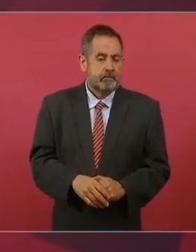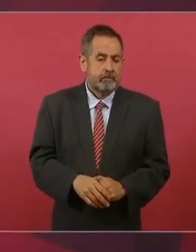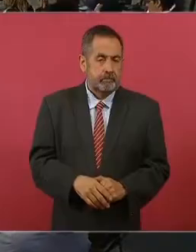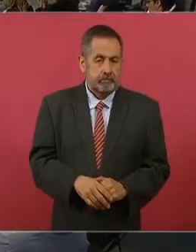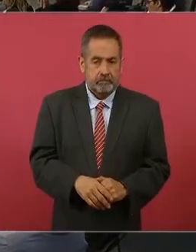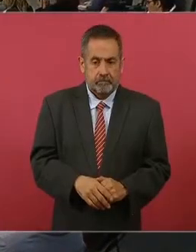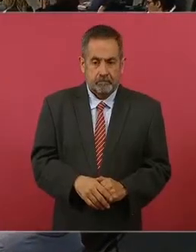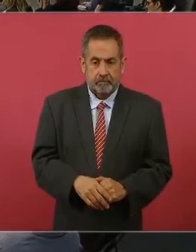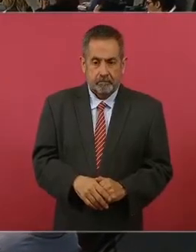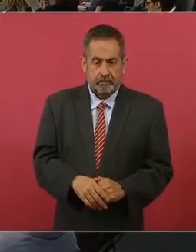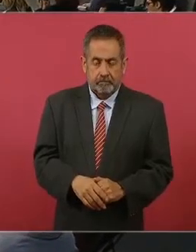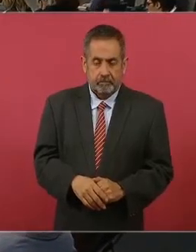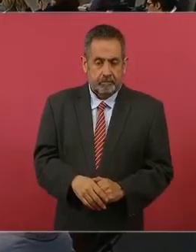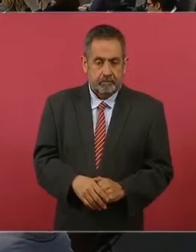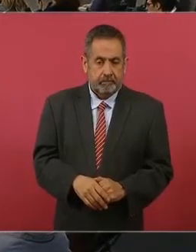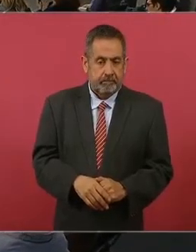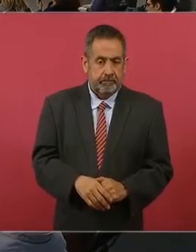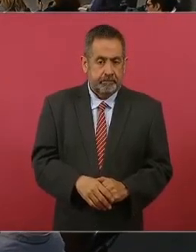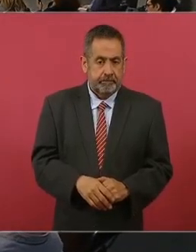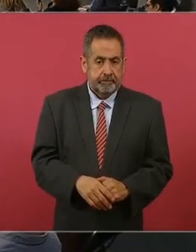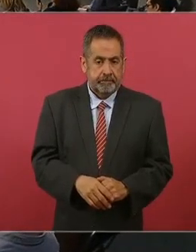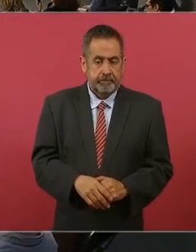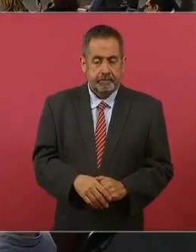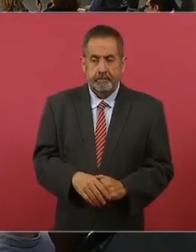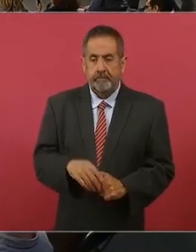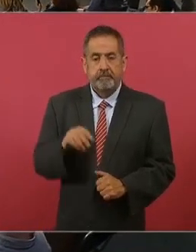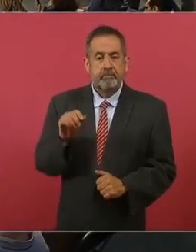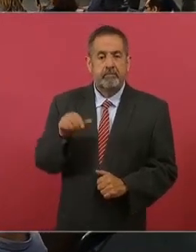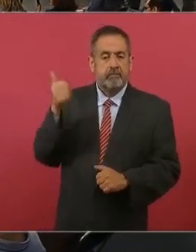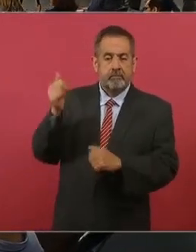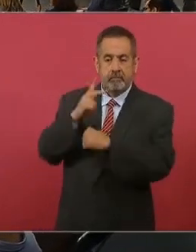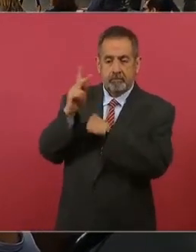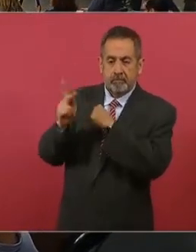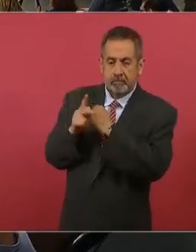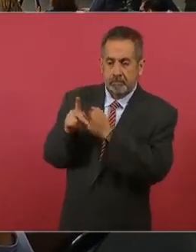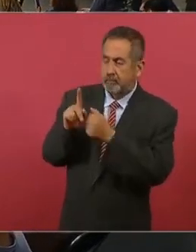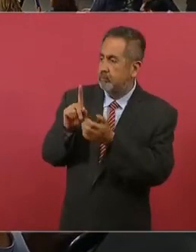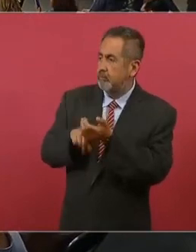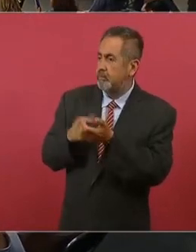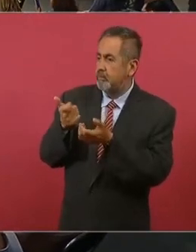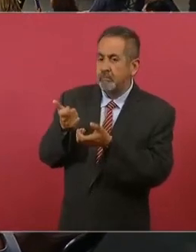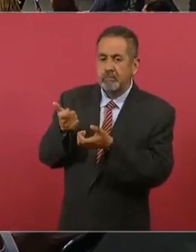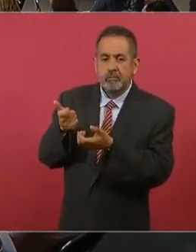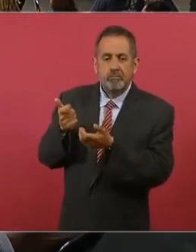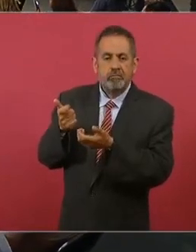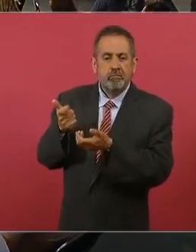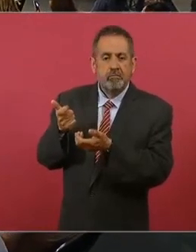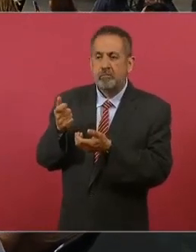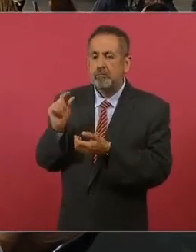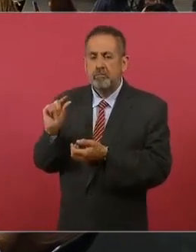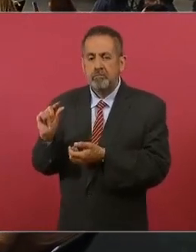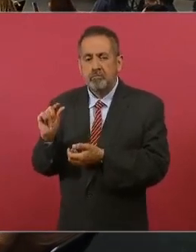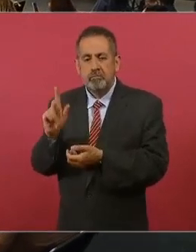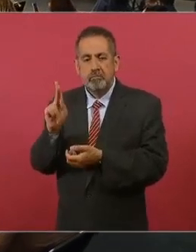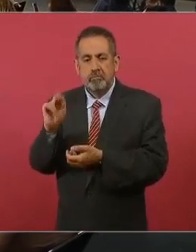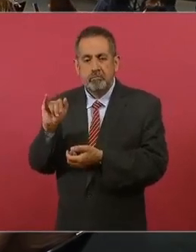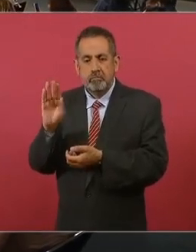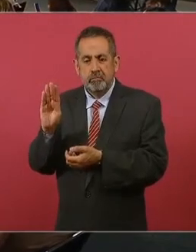Es el Producto Interno Bruto de algunos países.